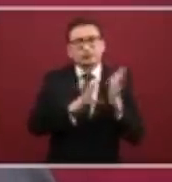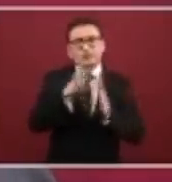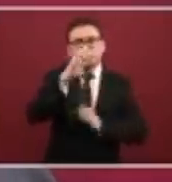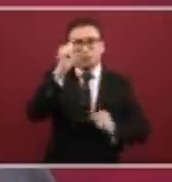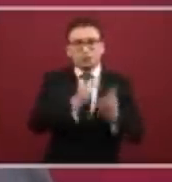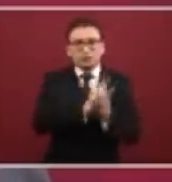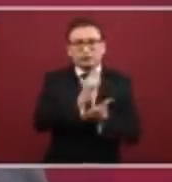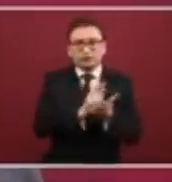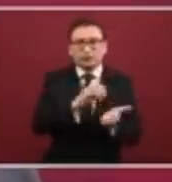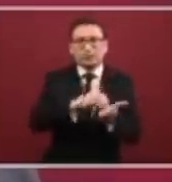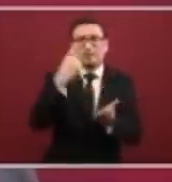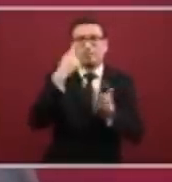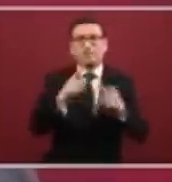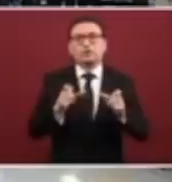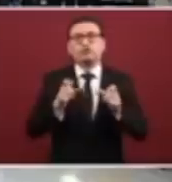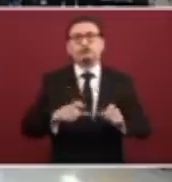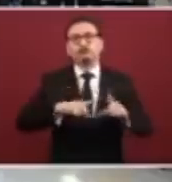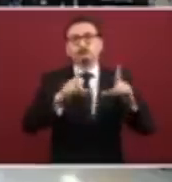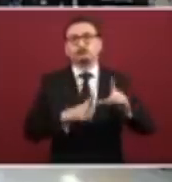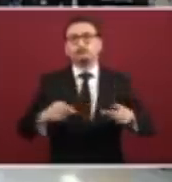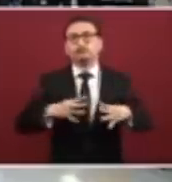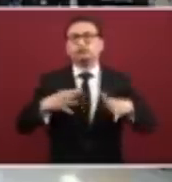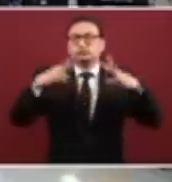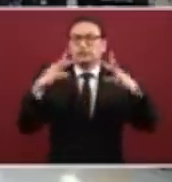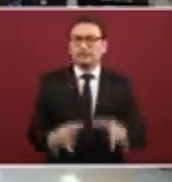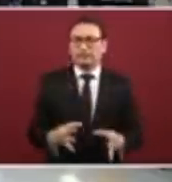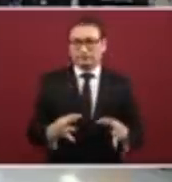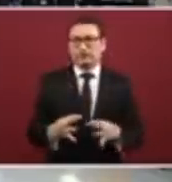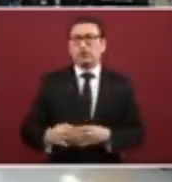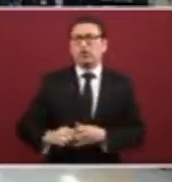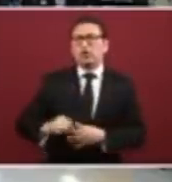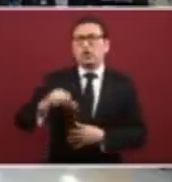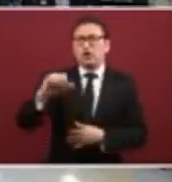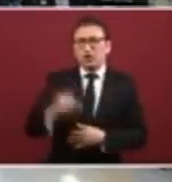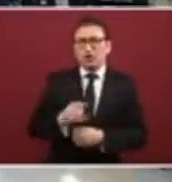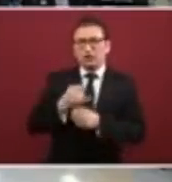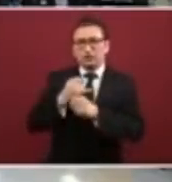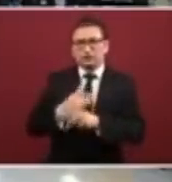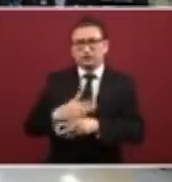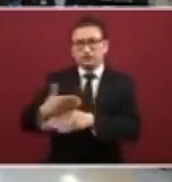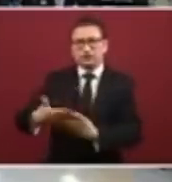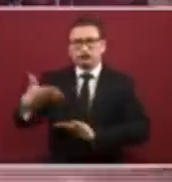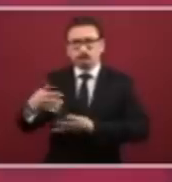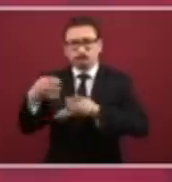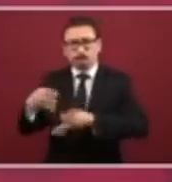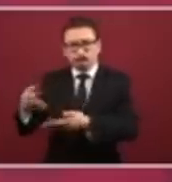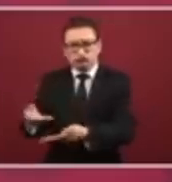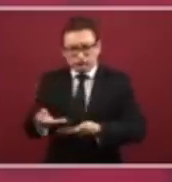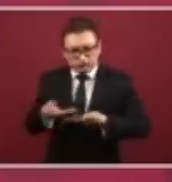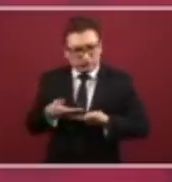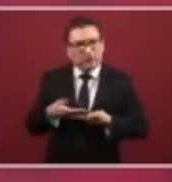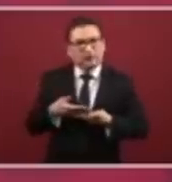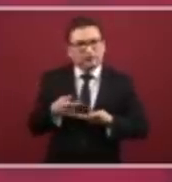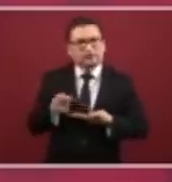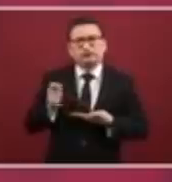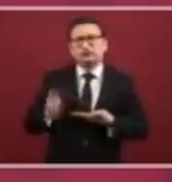la creación de la Guardia Nacional. Hoy recibimos un informe del